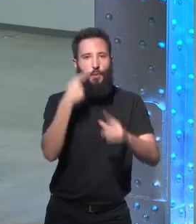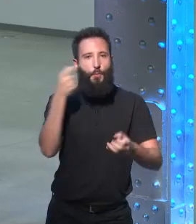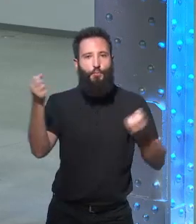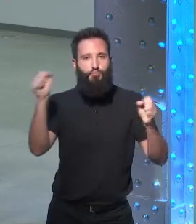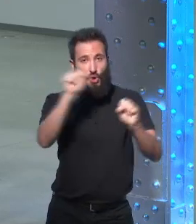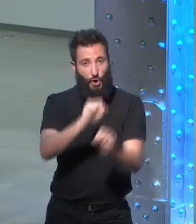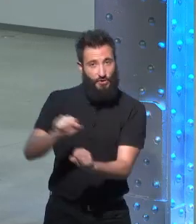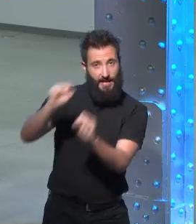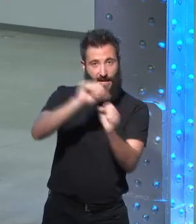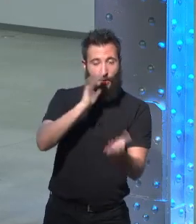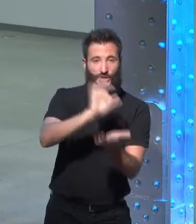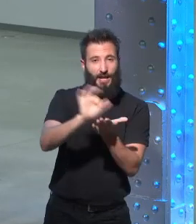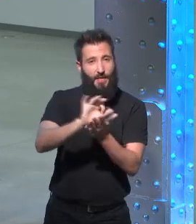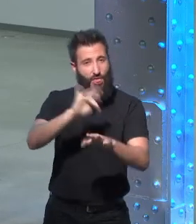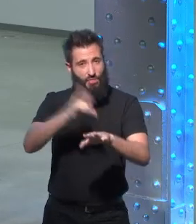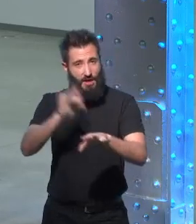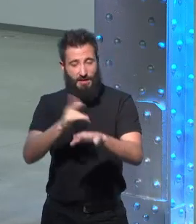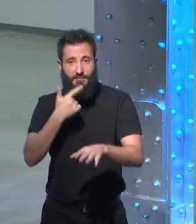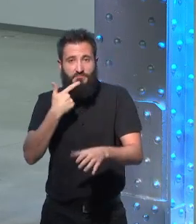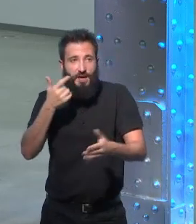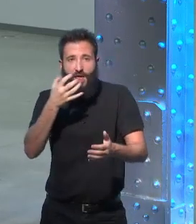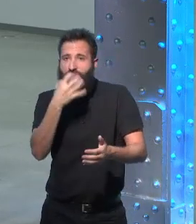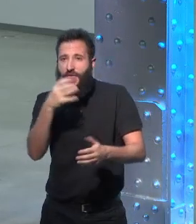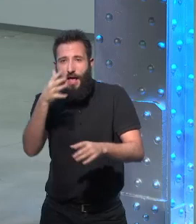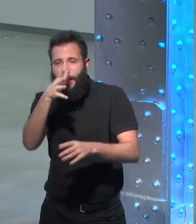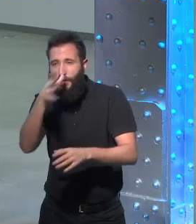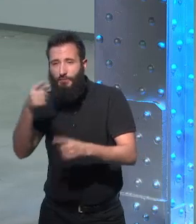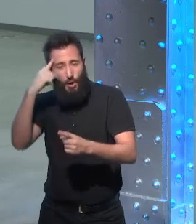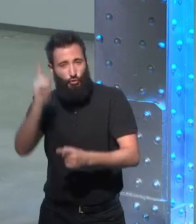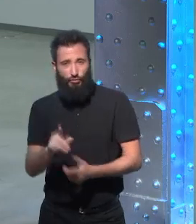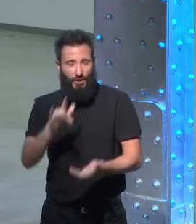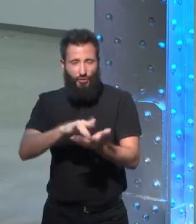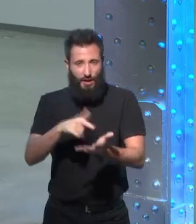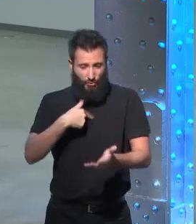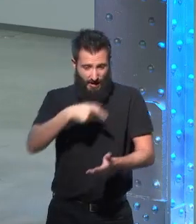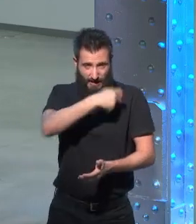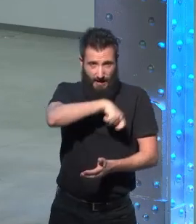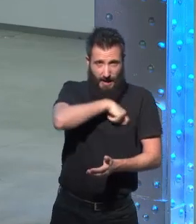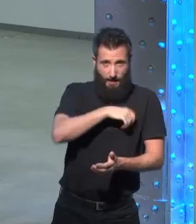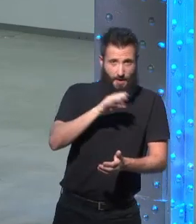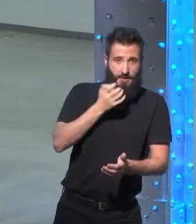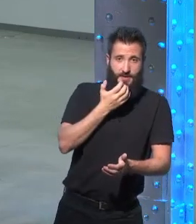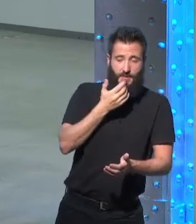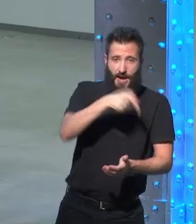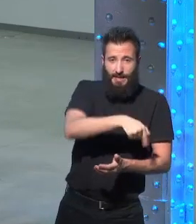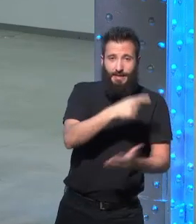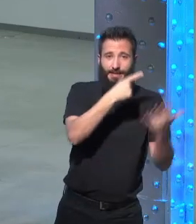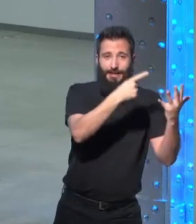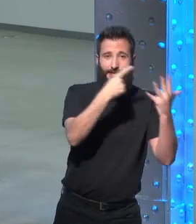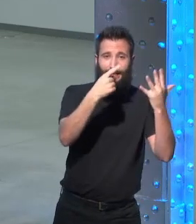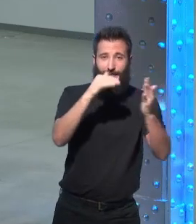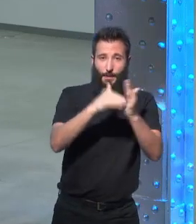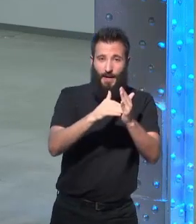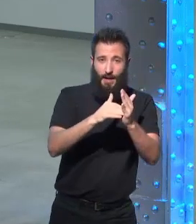uso de los servicios digitales. Y no sé cuántas denuncias. He puesto un ejemplo, la gran diferencia que hay en España con 66.000 hechos